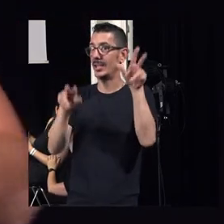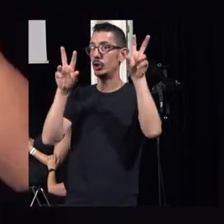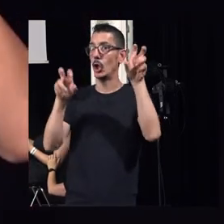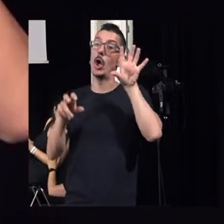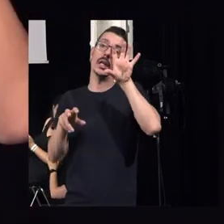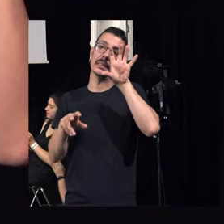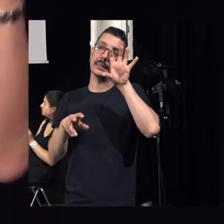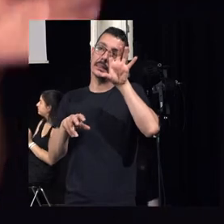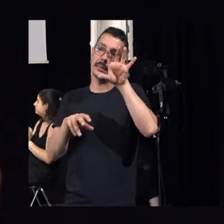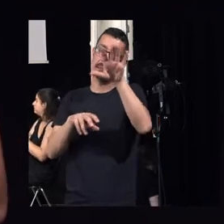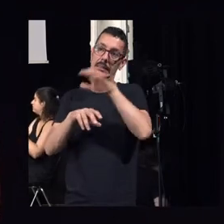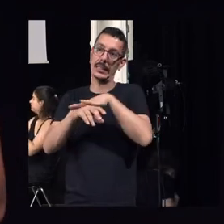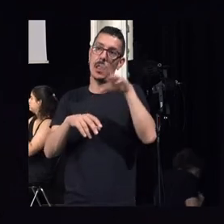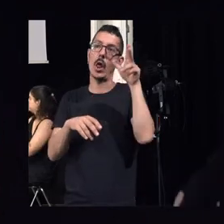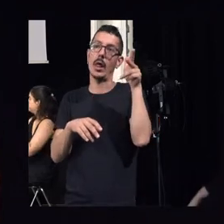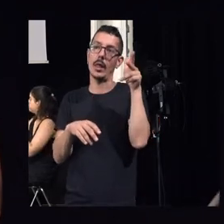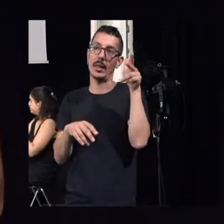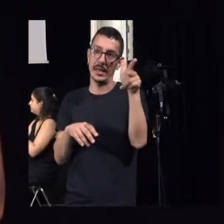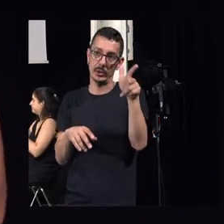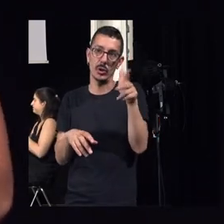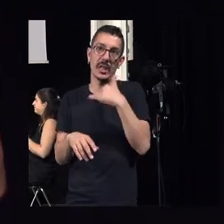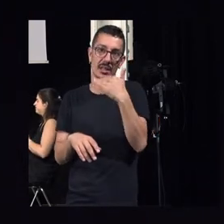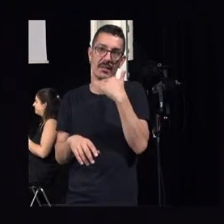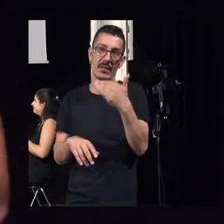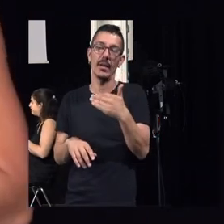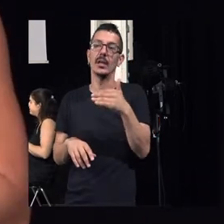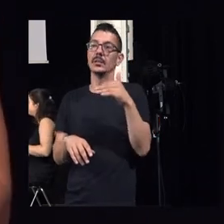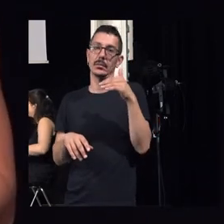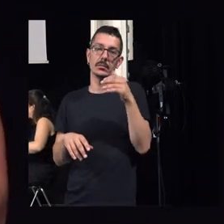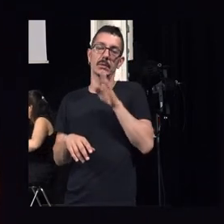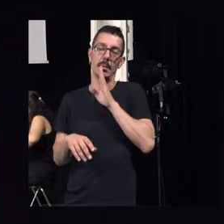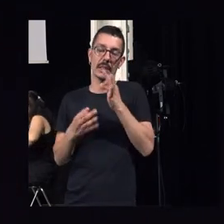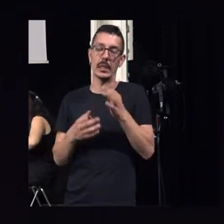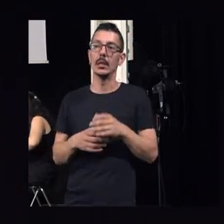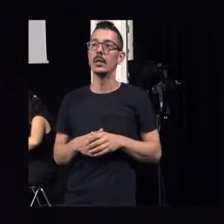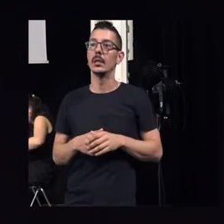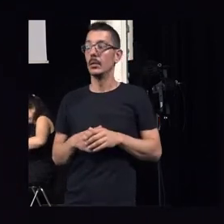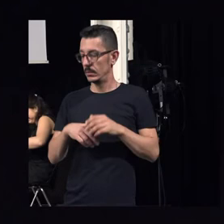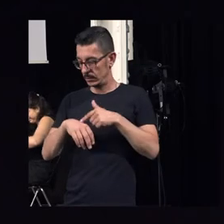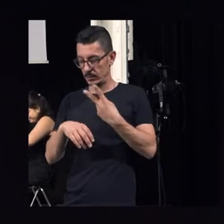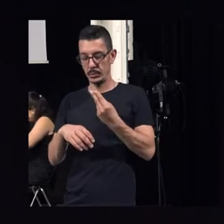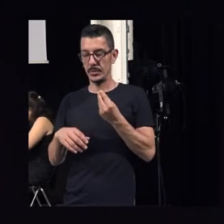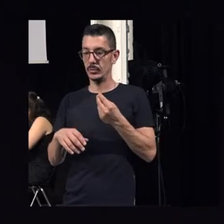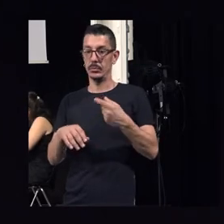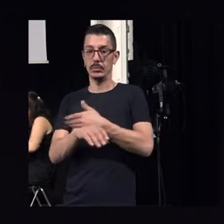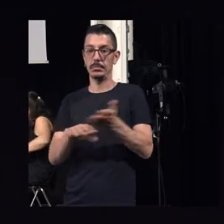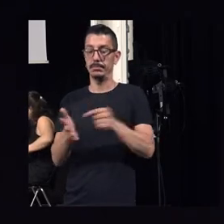Derecho pasa lo que pasa. Ojo, de 2 minutos, qué rápido. Sí.